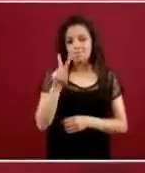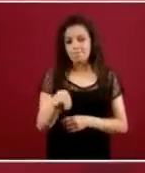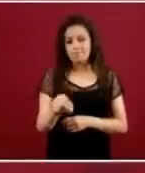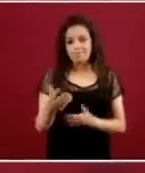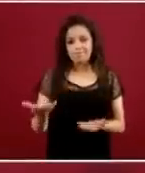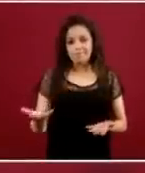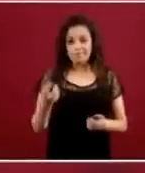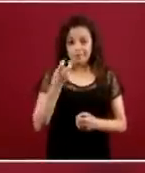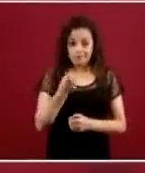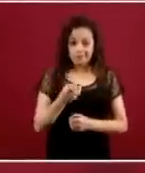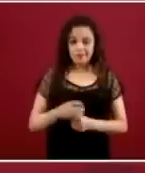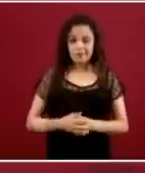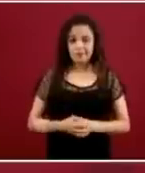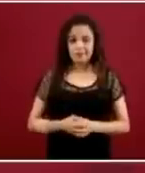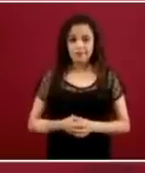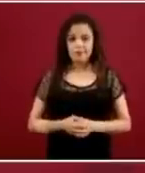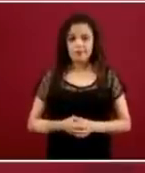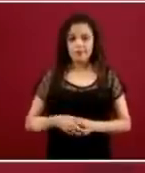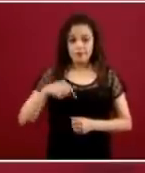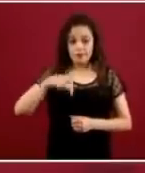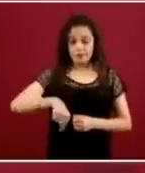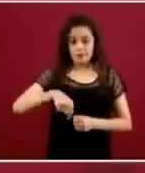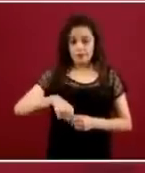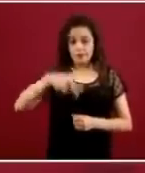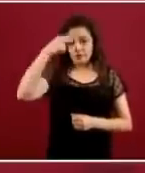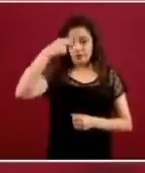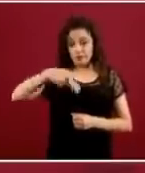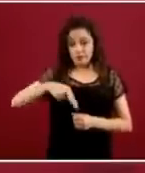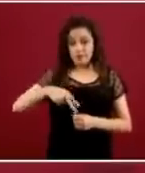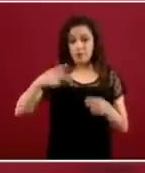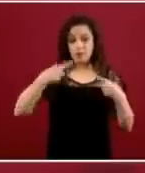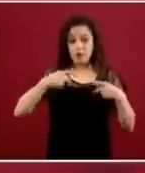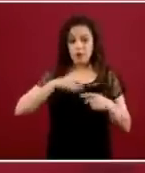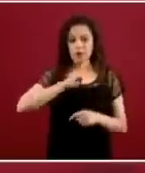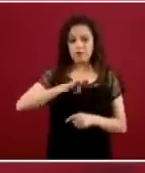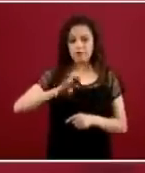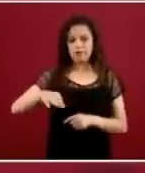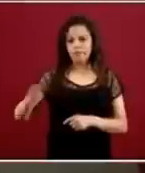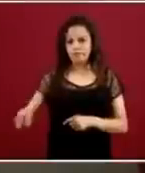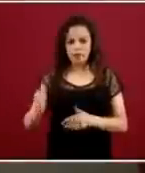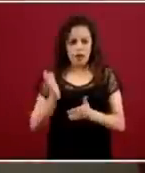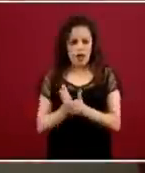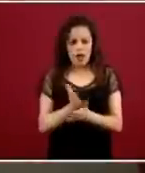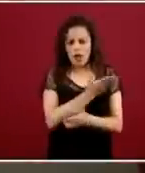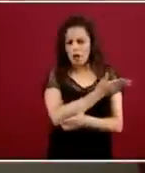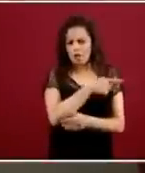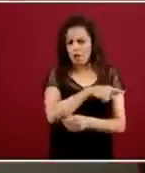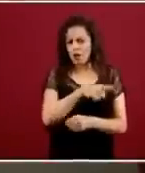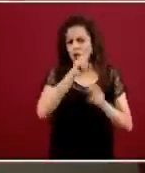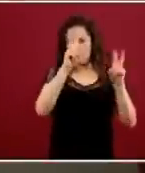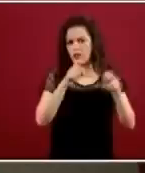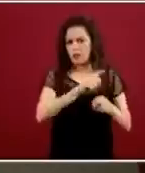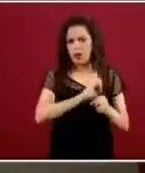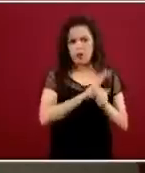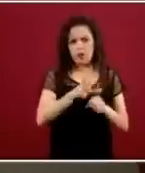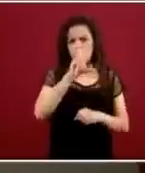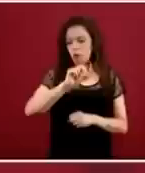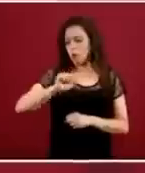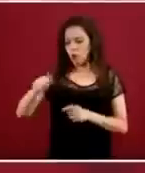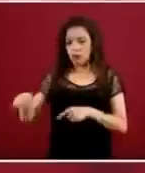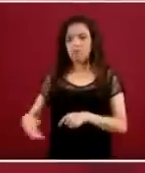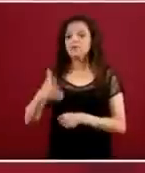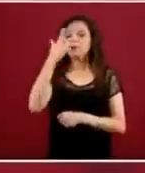y las primeras causas de muerte en méxico y esto es independiente de la epidemia de kobe son diabetes